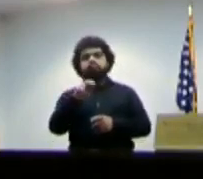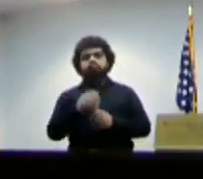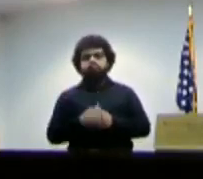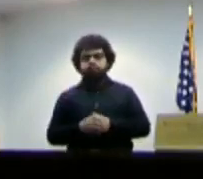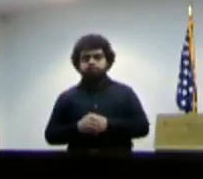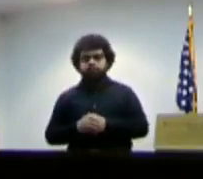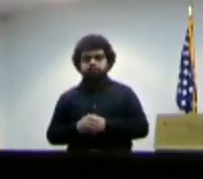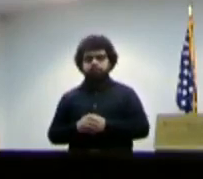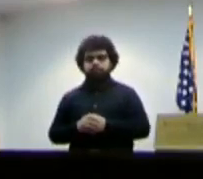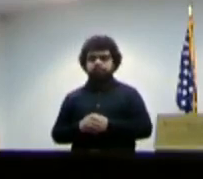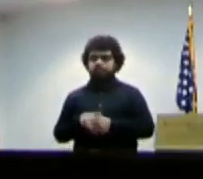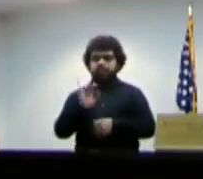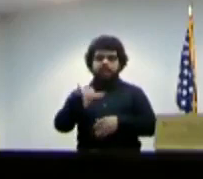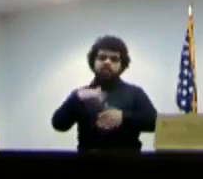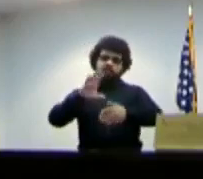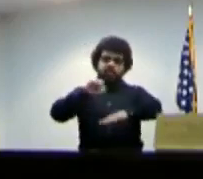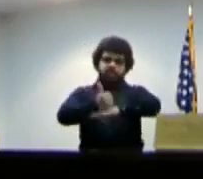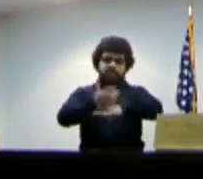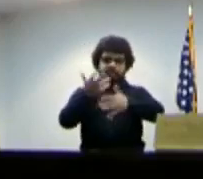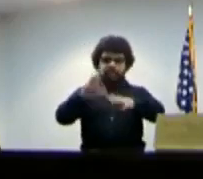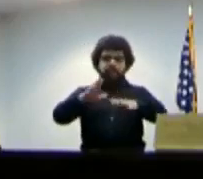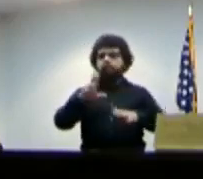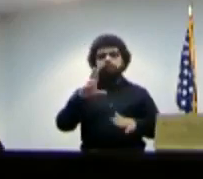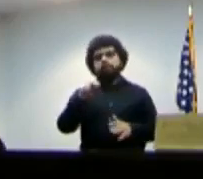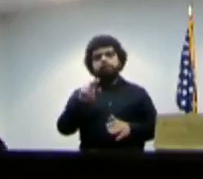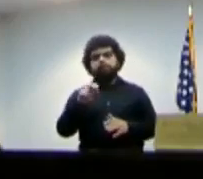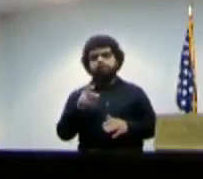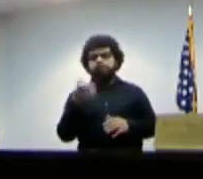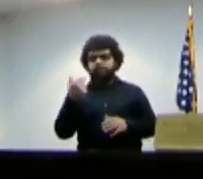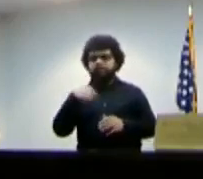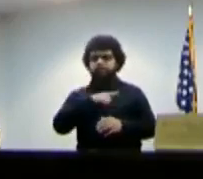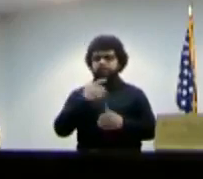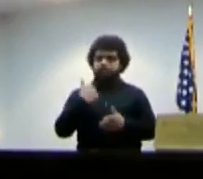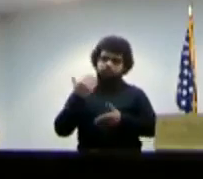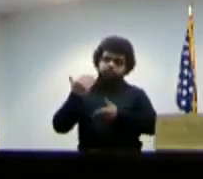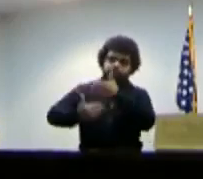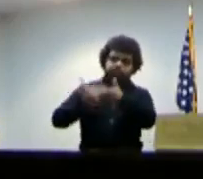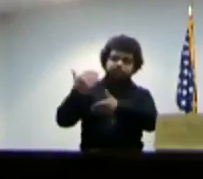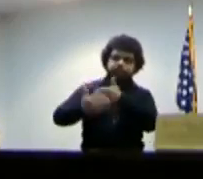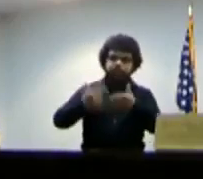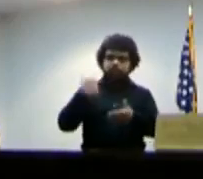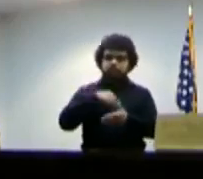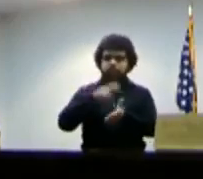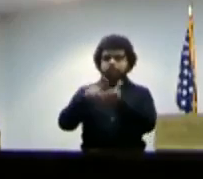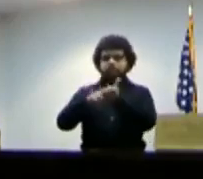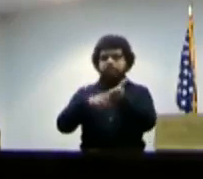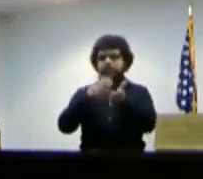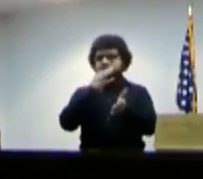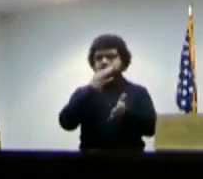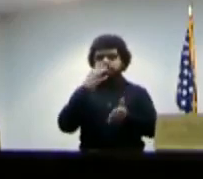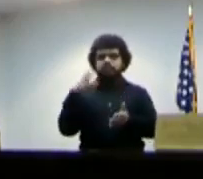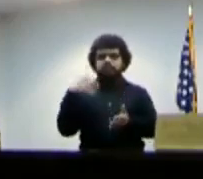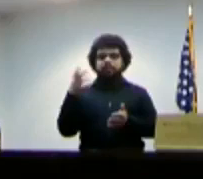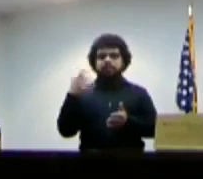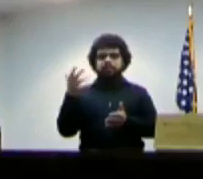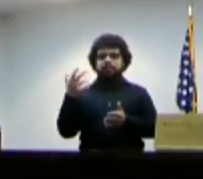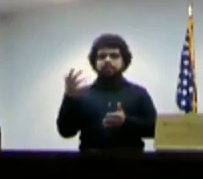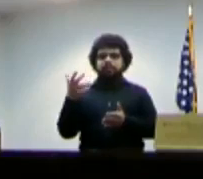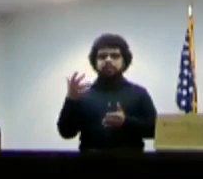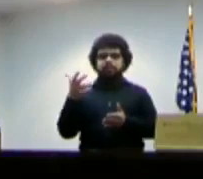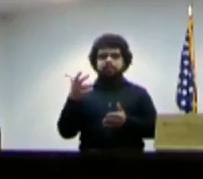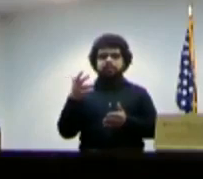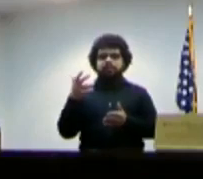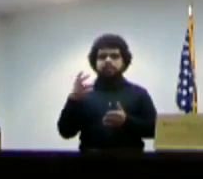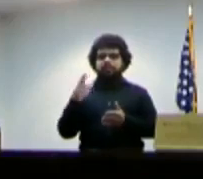obviamente eso no está escrito en piedra porque tenemos que hacer el deployment que estamos haciendo. Ya vamos a firmar dentro de dos